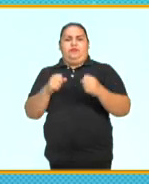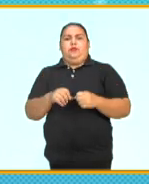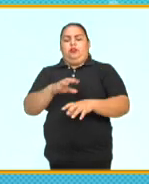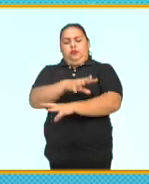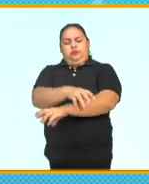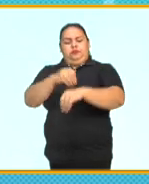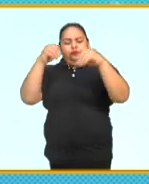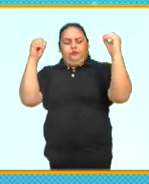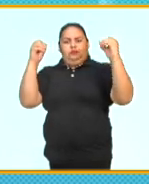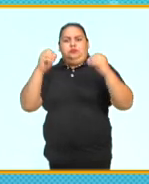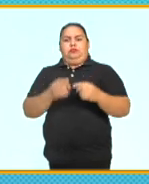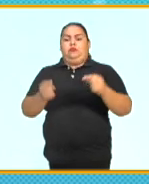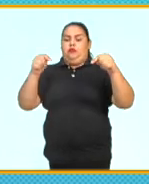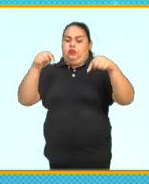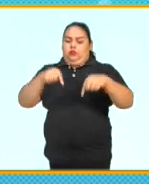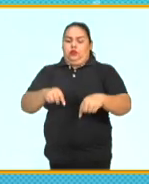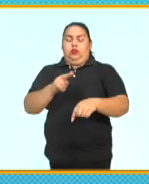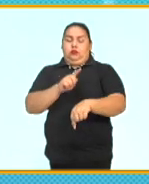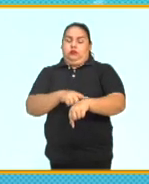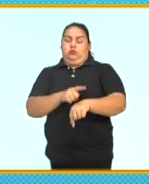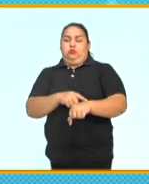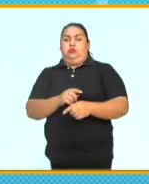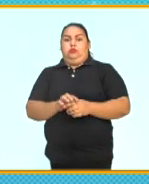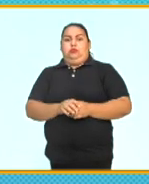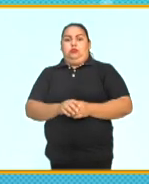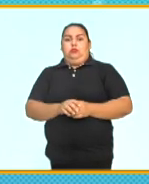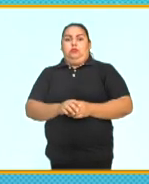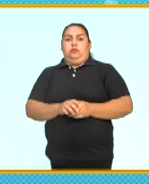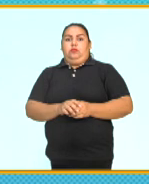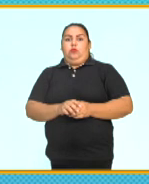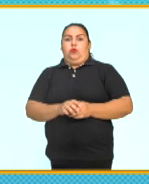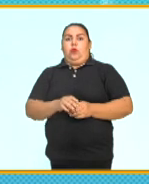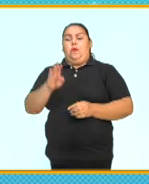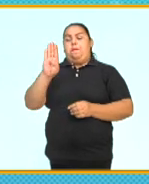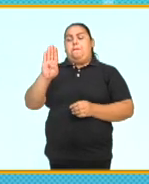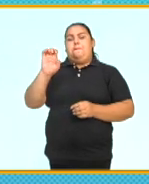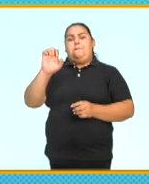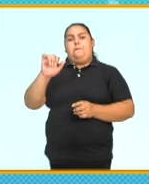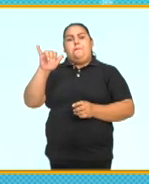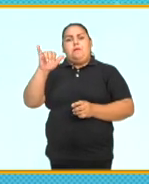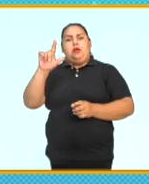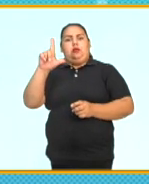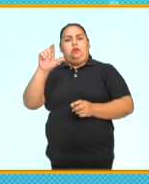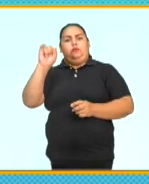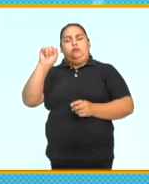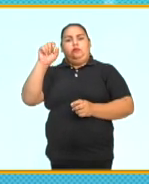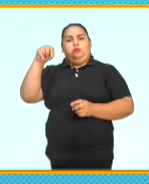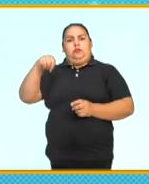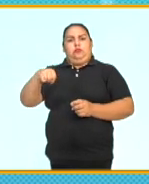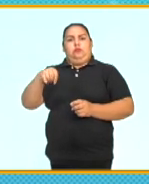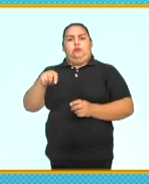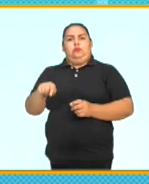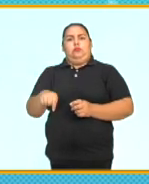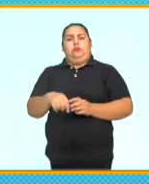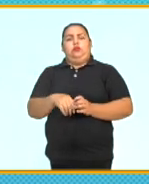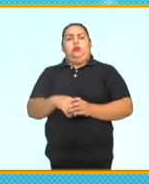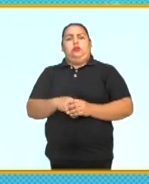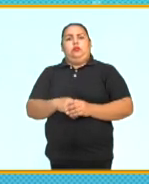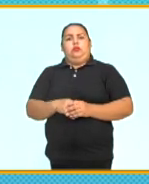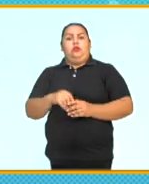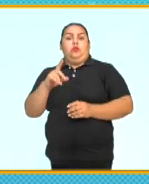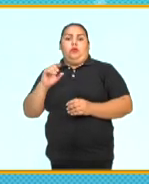En esta ocasión le corresponde a Bailey Chavarría, una joven con deficiencia